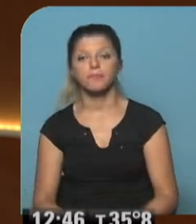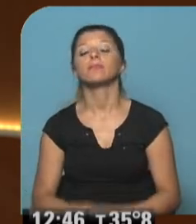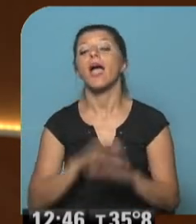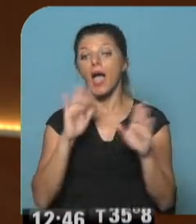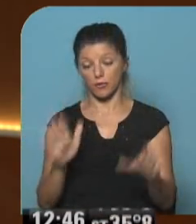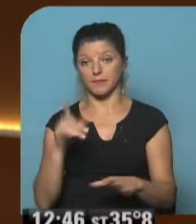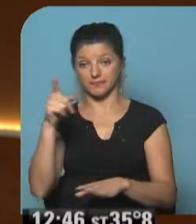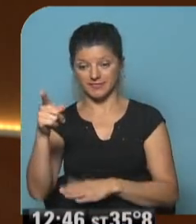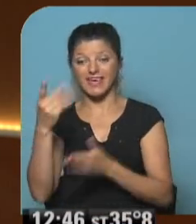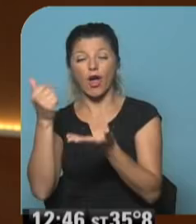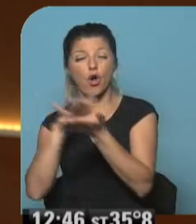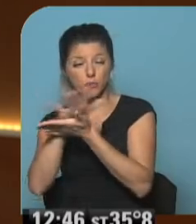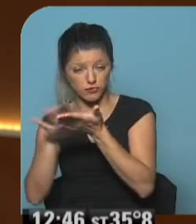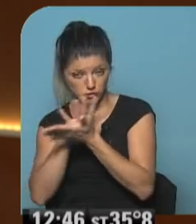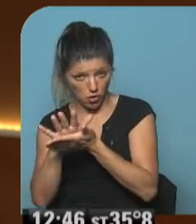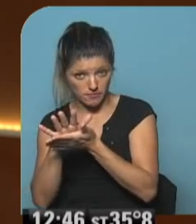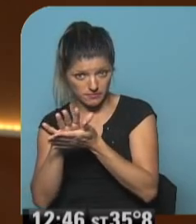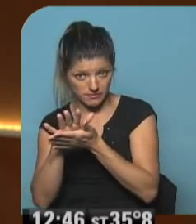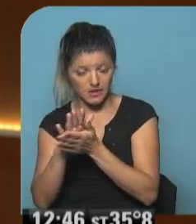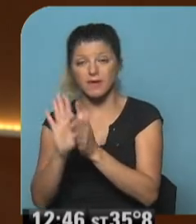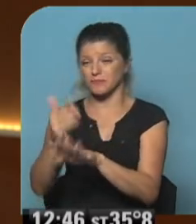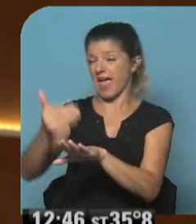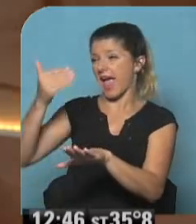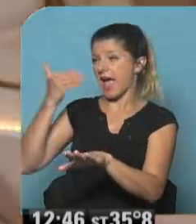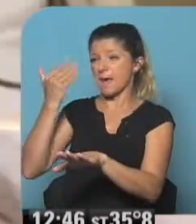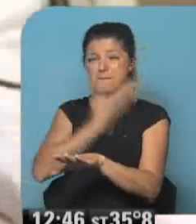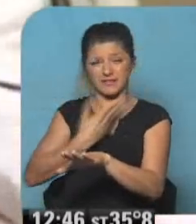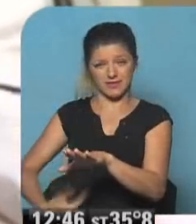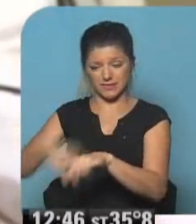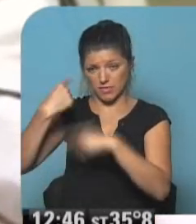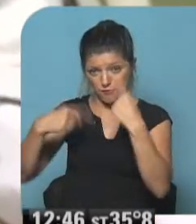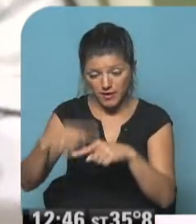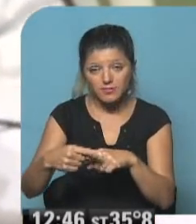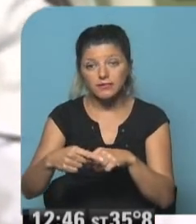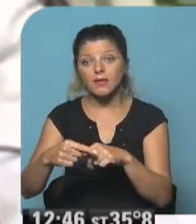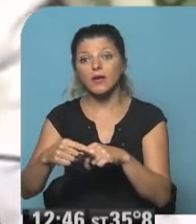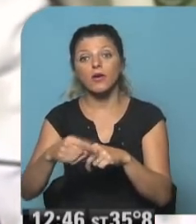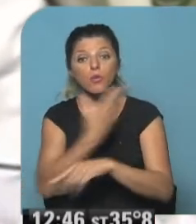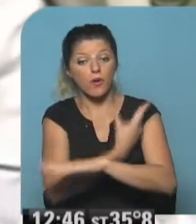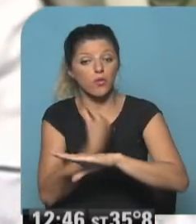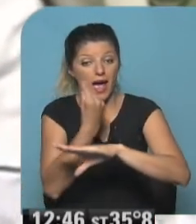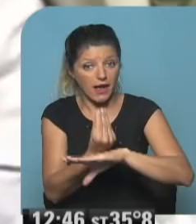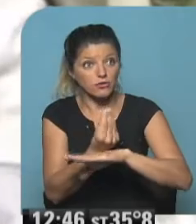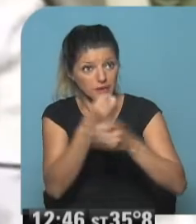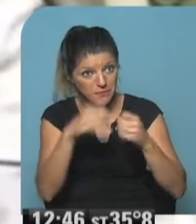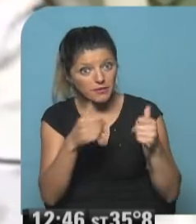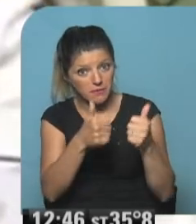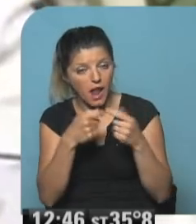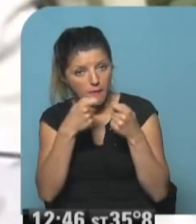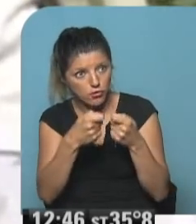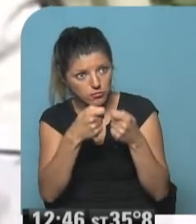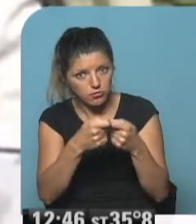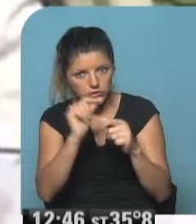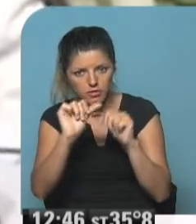estos presidentes, durante su gestión y sobre todo al final de sus gestiones, terminen con niveles de popularidad bajísimos. Y